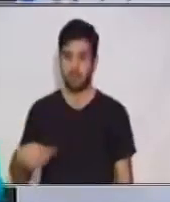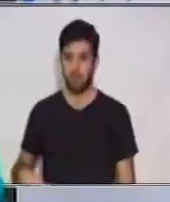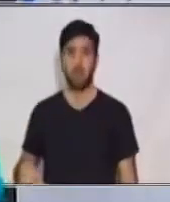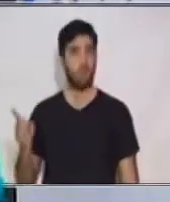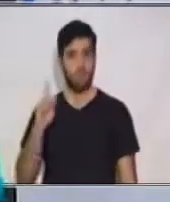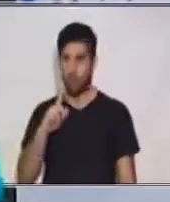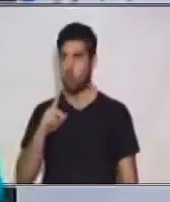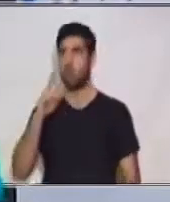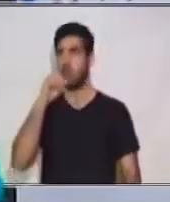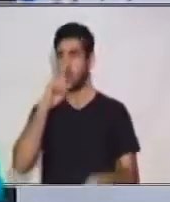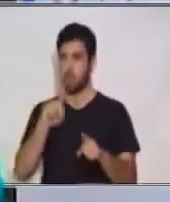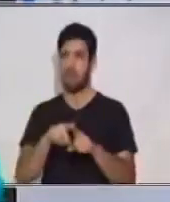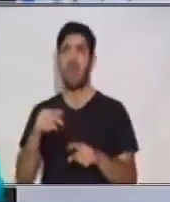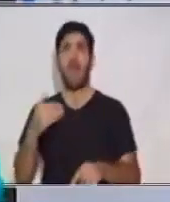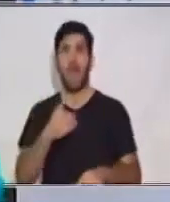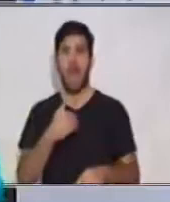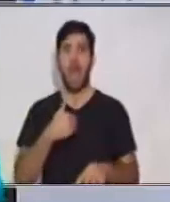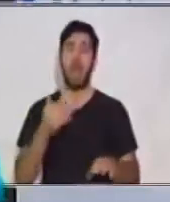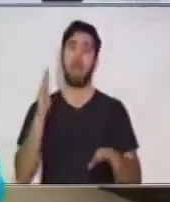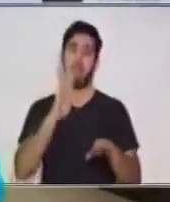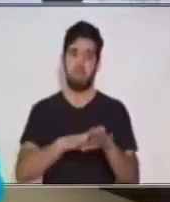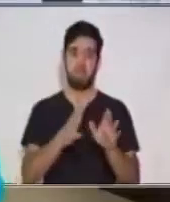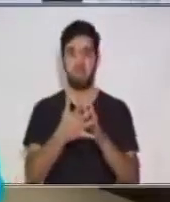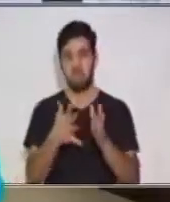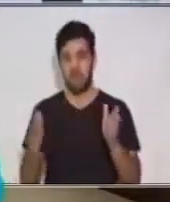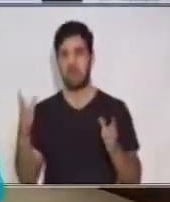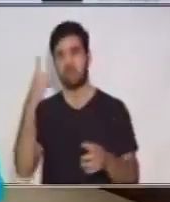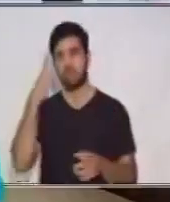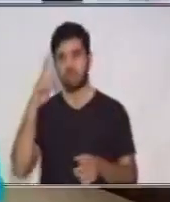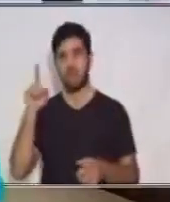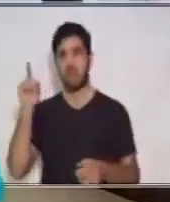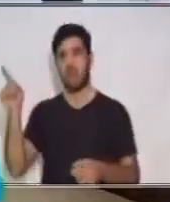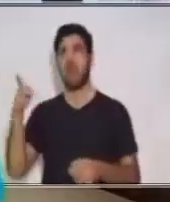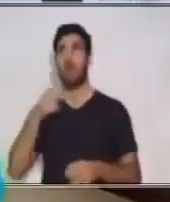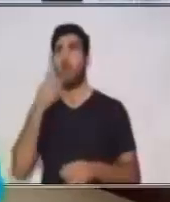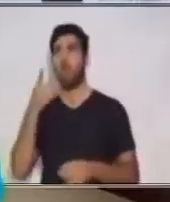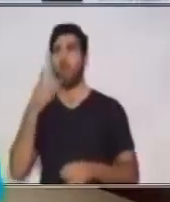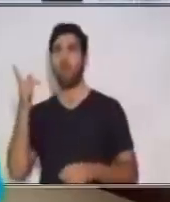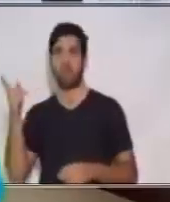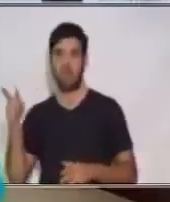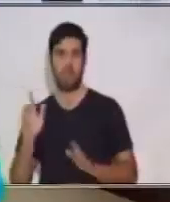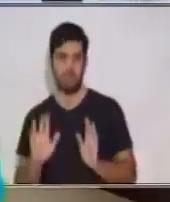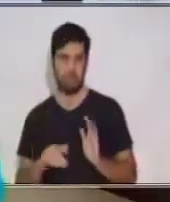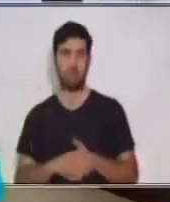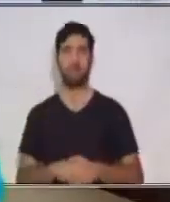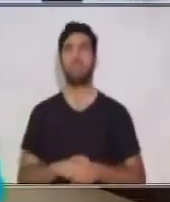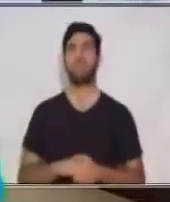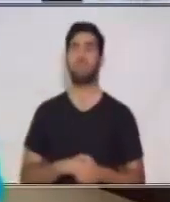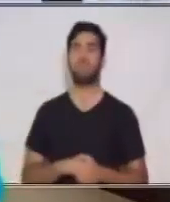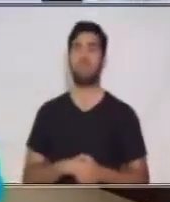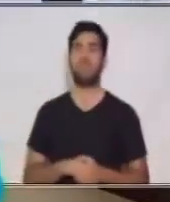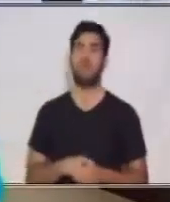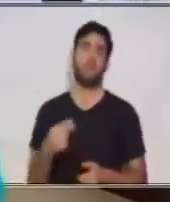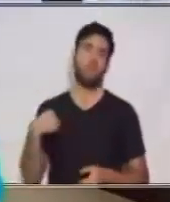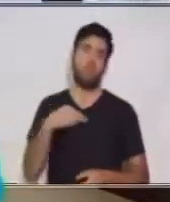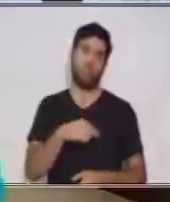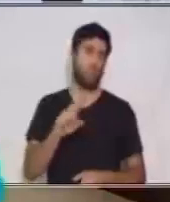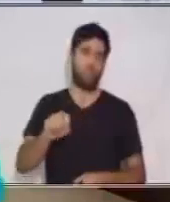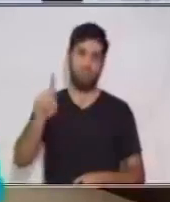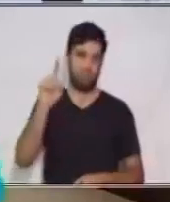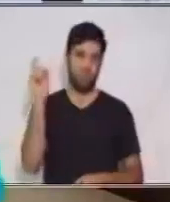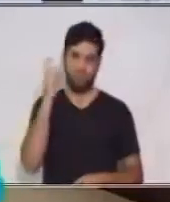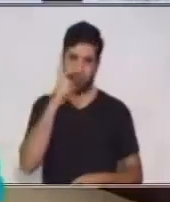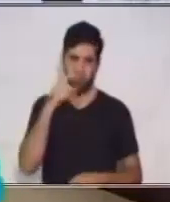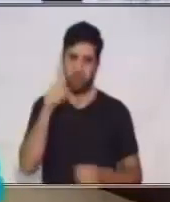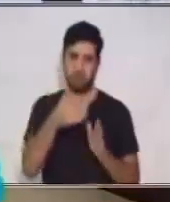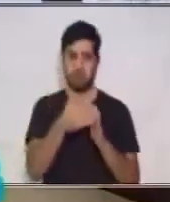más pronombres o más clasificaciones semánticas de los pronombres. No solamente existen los pronombres personales, que comúnmente nosotros lo hemos